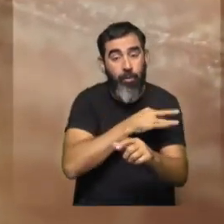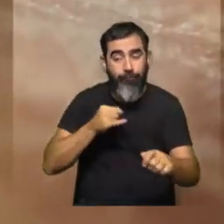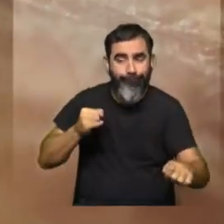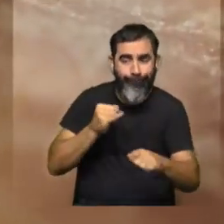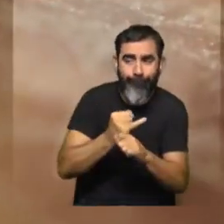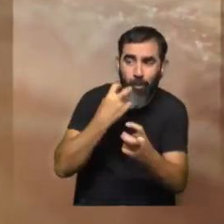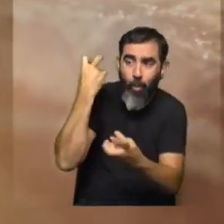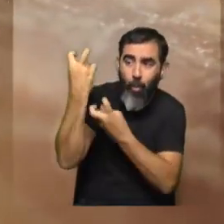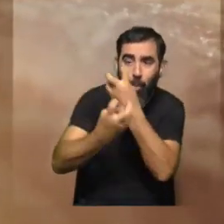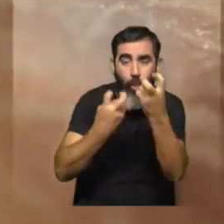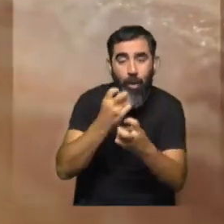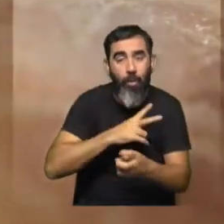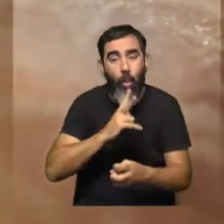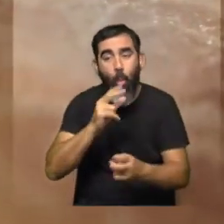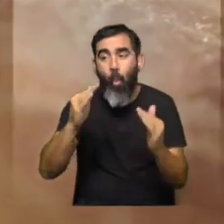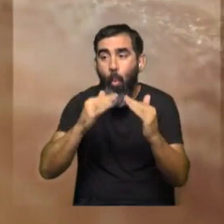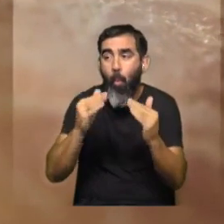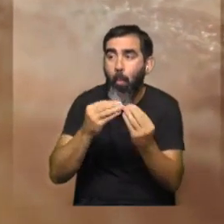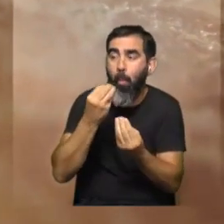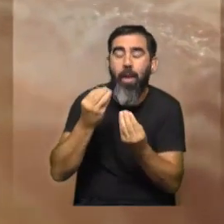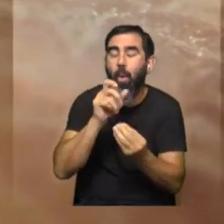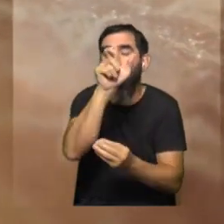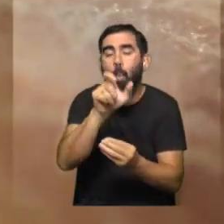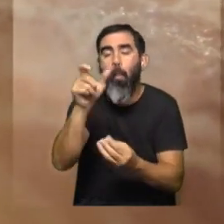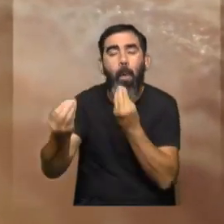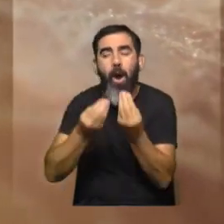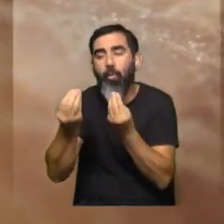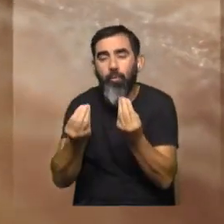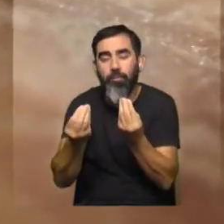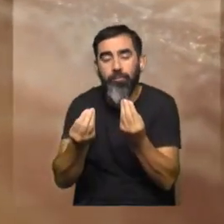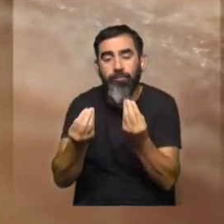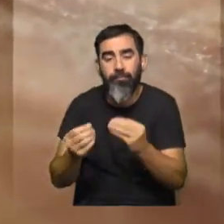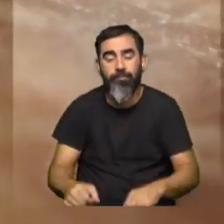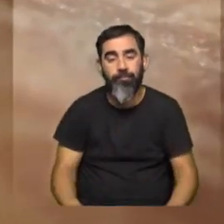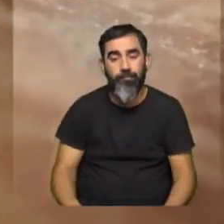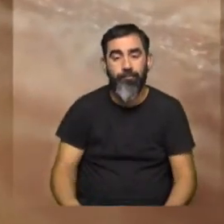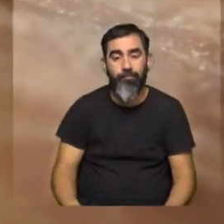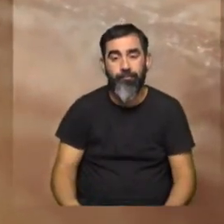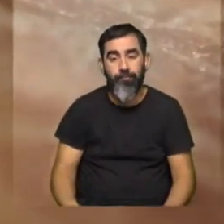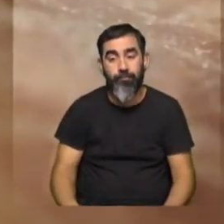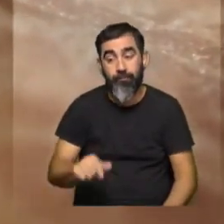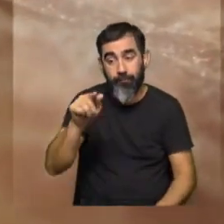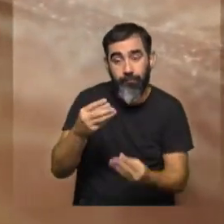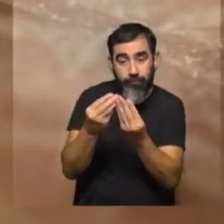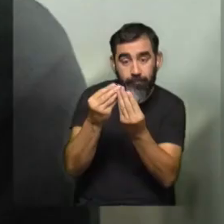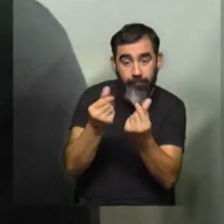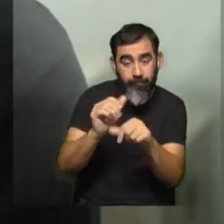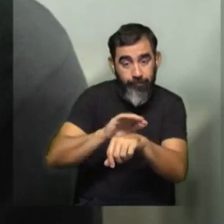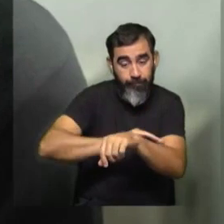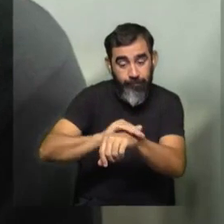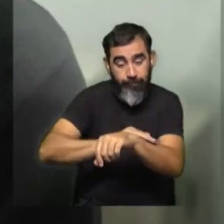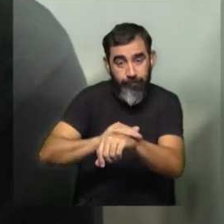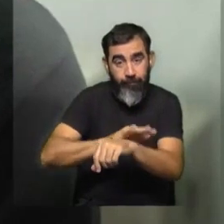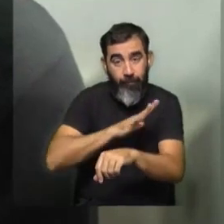encontrar temperaturas como la temperatura corporal humana. Esto indica que estos receptores que